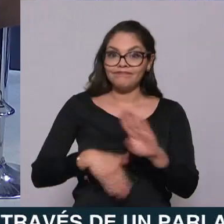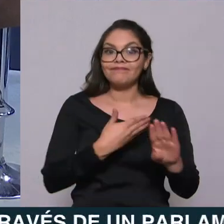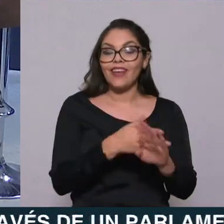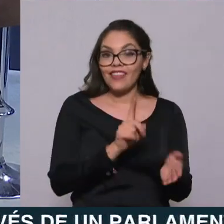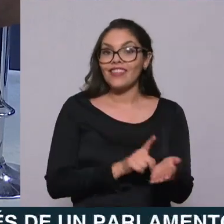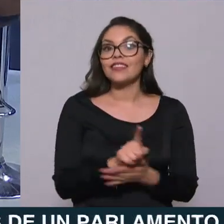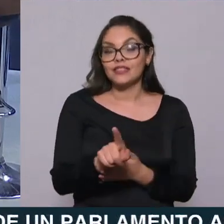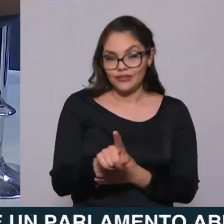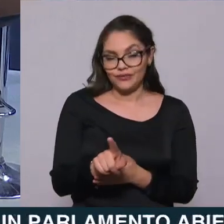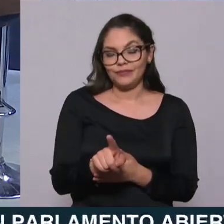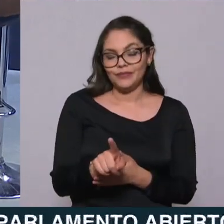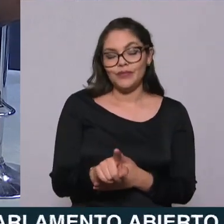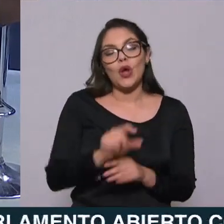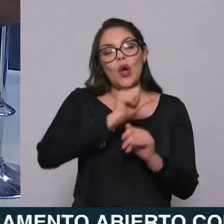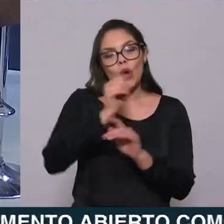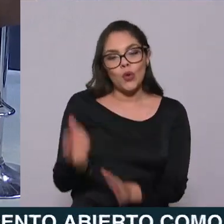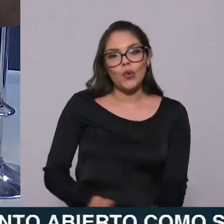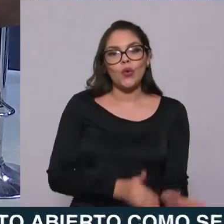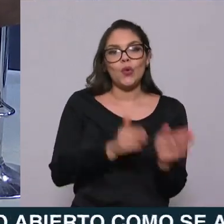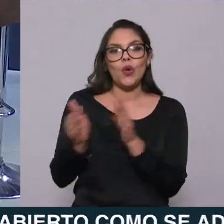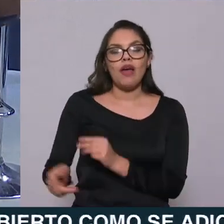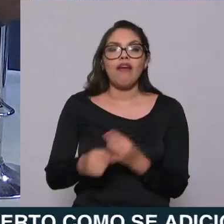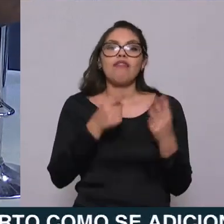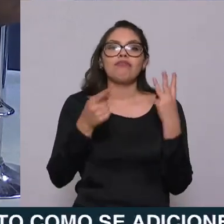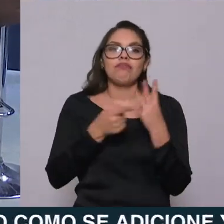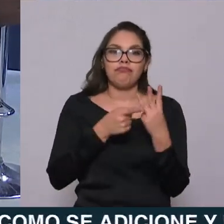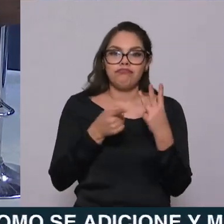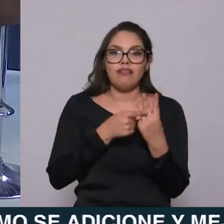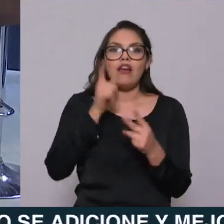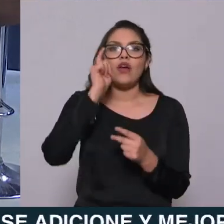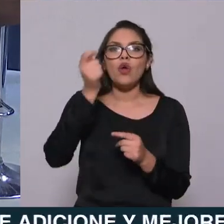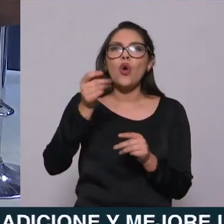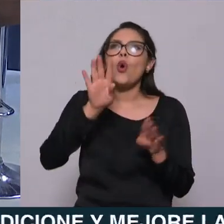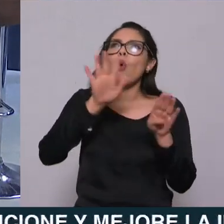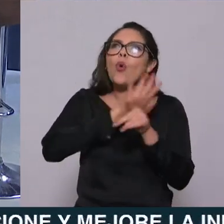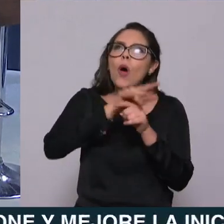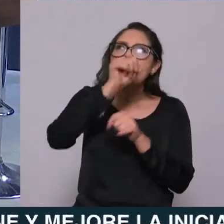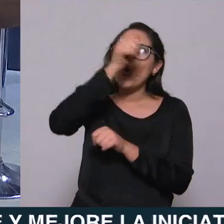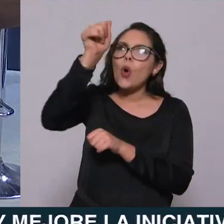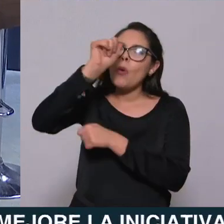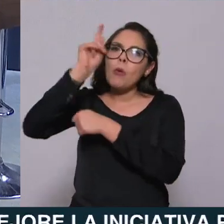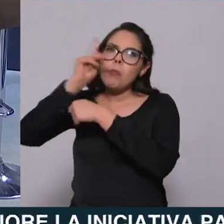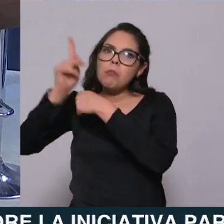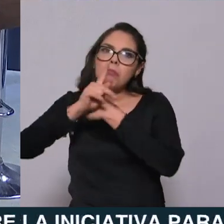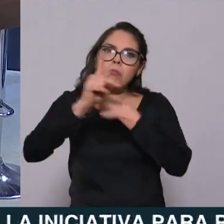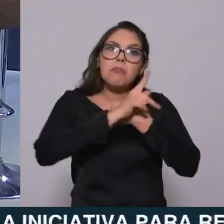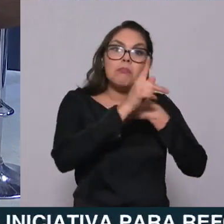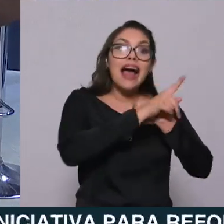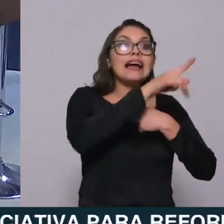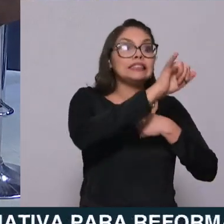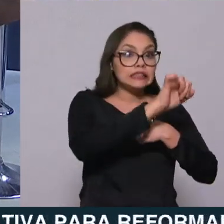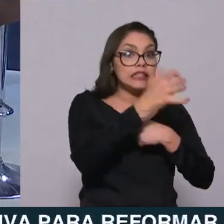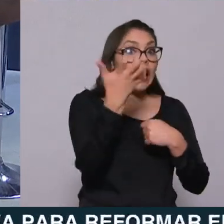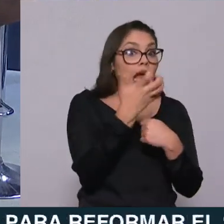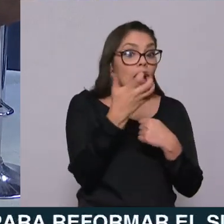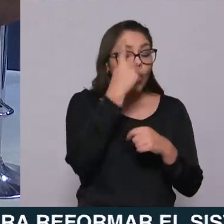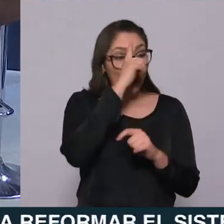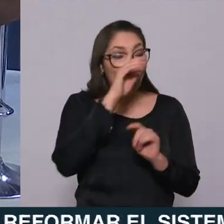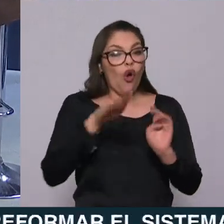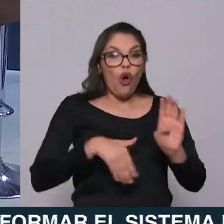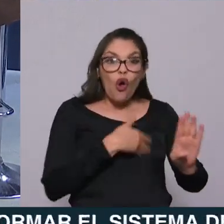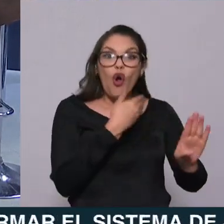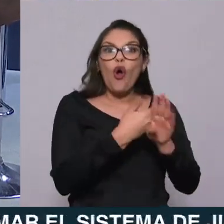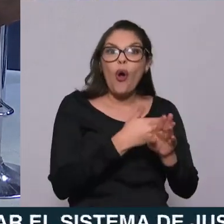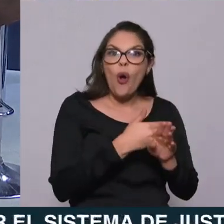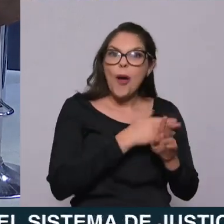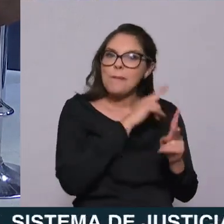que hicimos en todos los países del mundo que sí castigan el crimen de odio y los que no castigan el crimen de odio, y se compararon